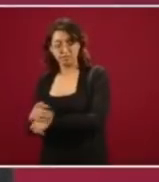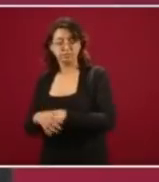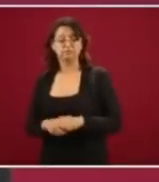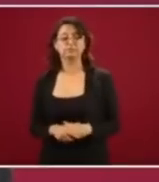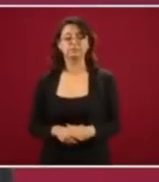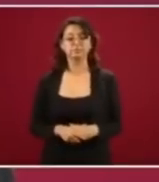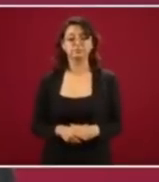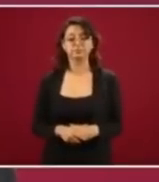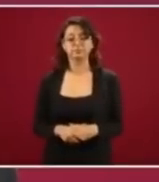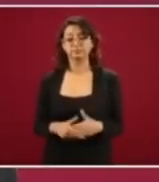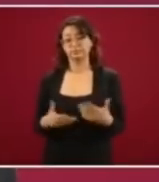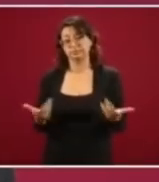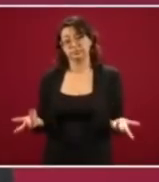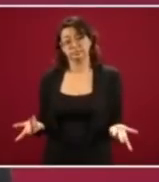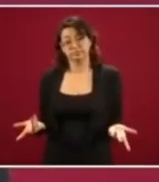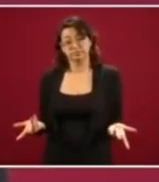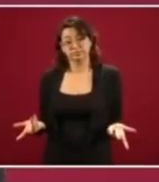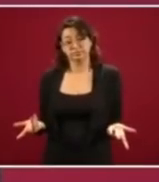Entonces,